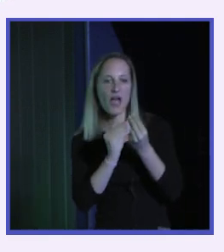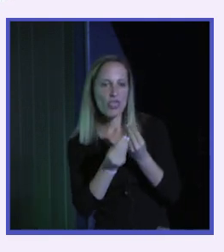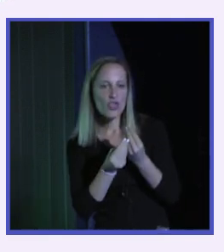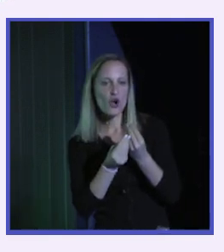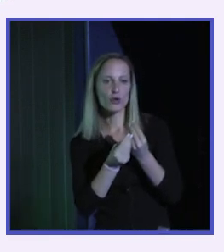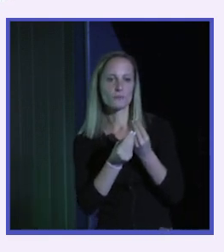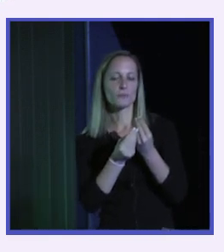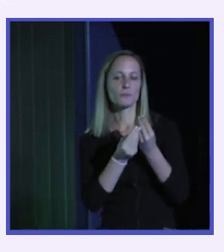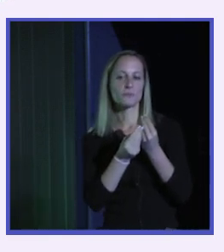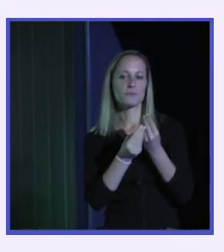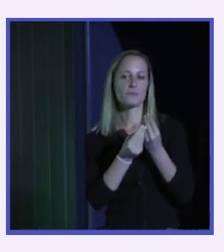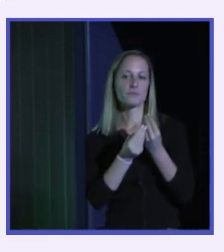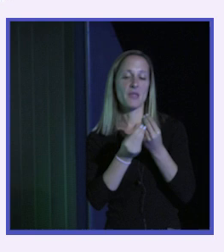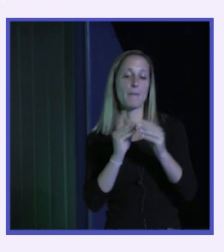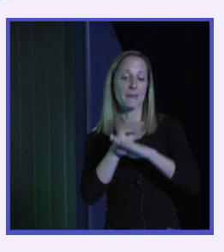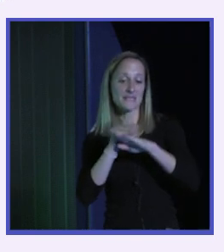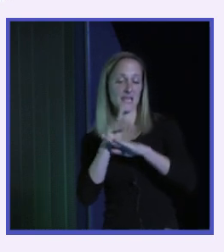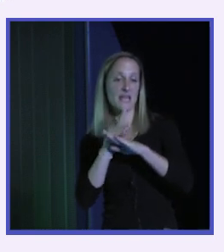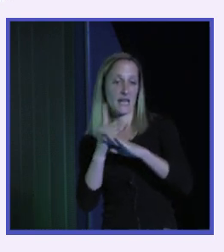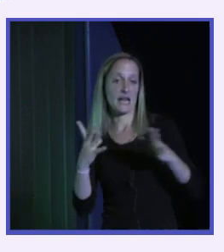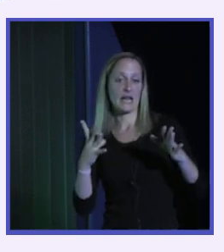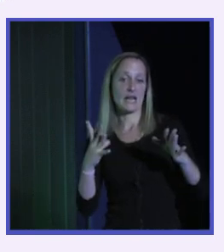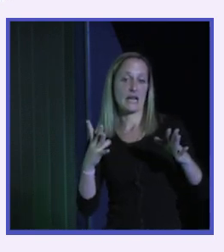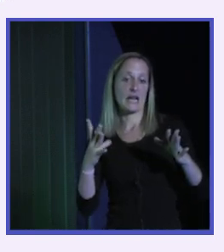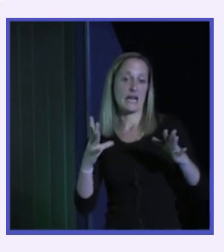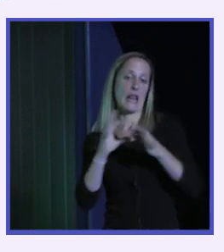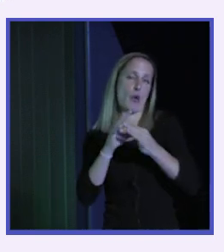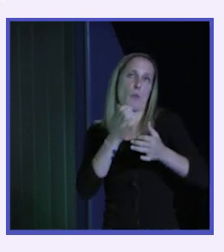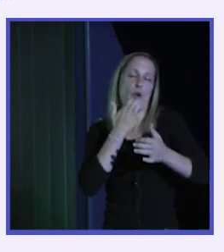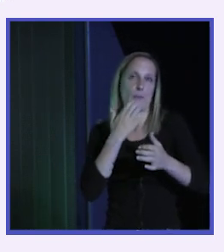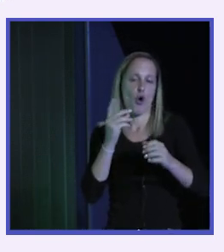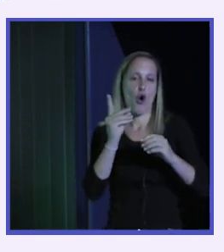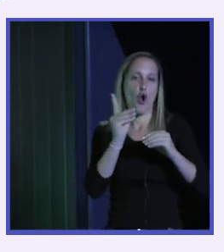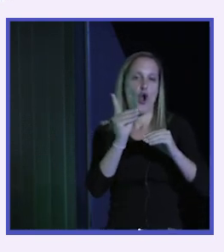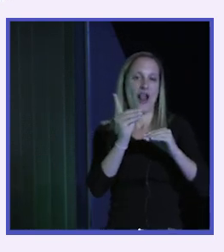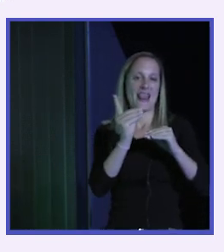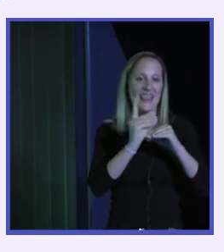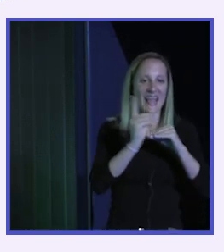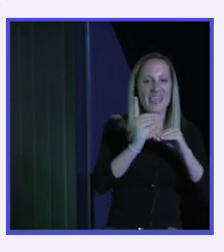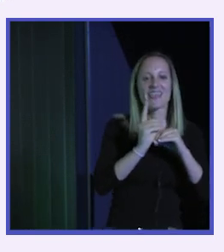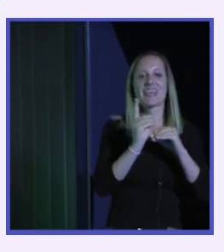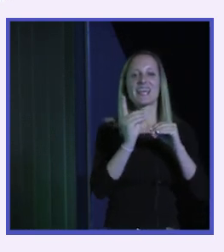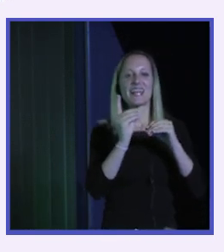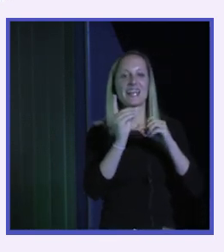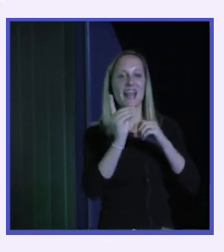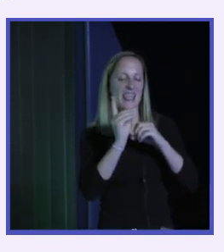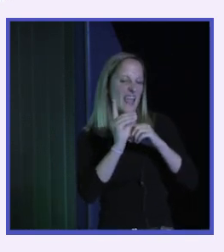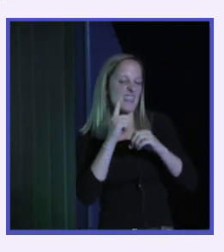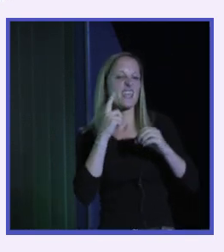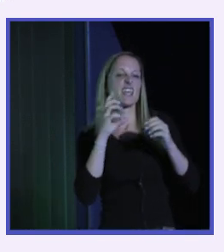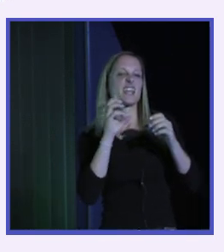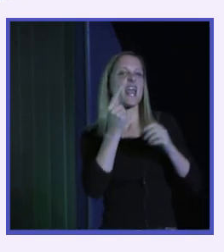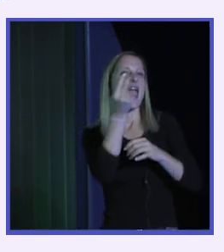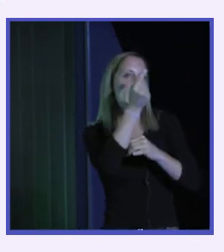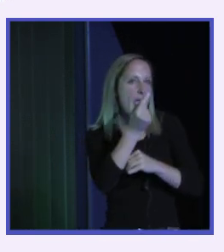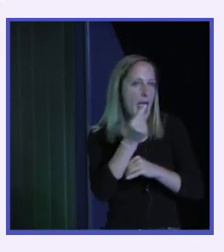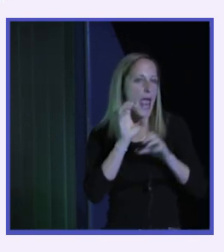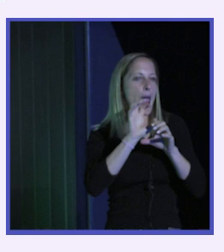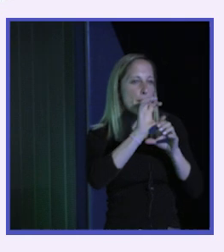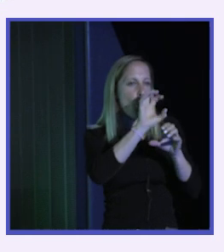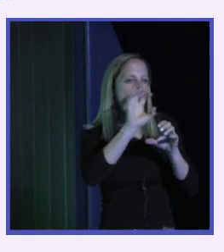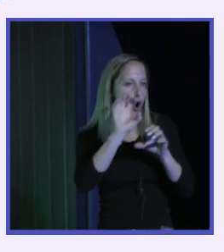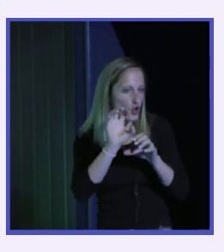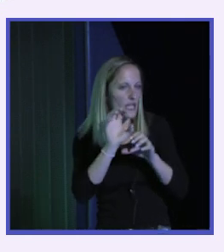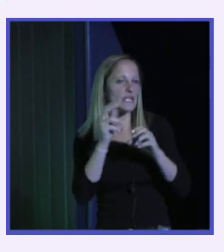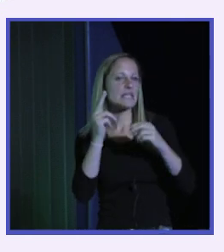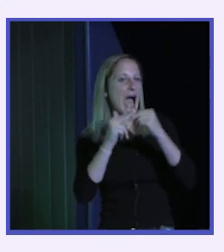esa información que nos trae de la base de datos. Un post de LinkedIn con sus hashtags, sus emojis y todas esas cosas.